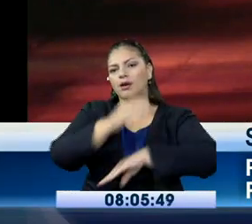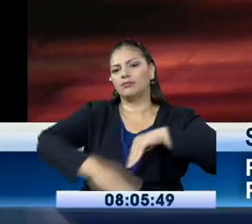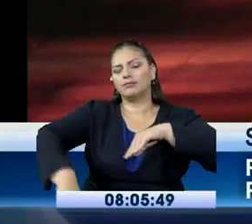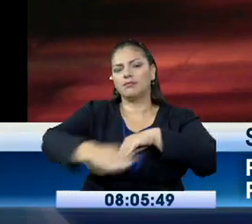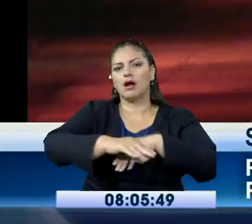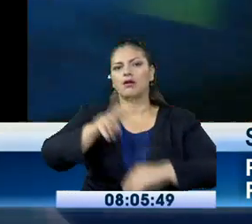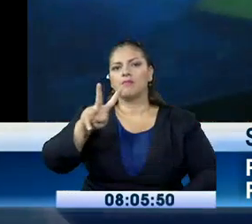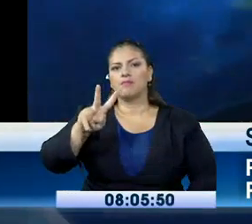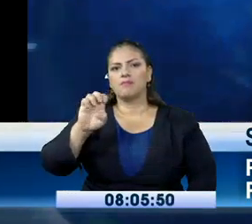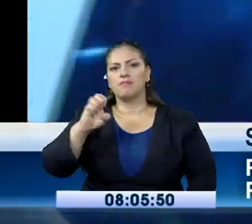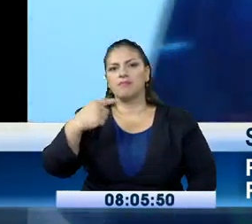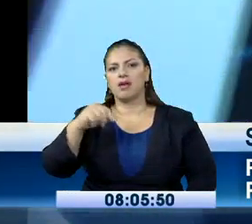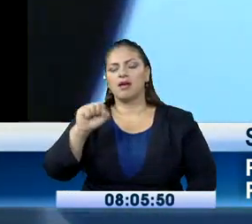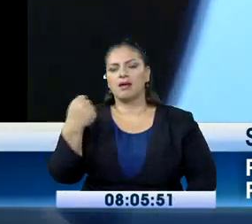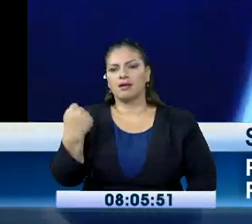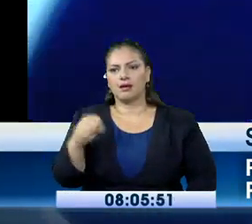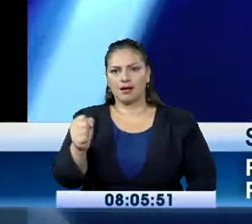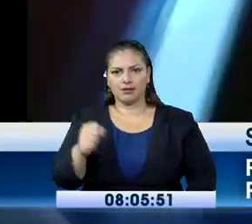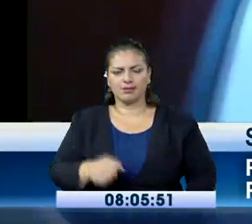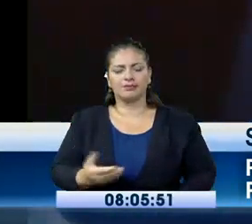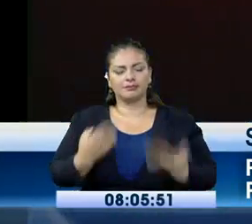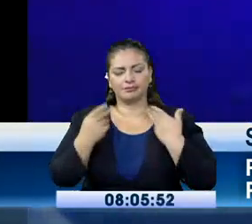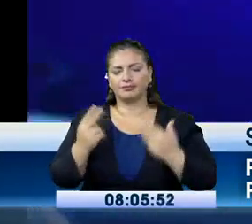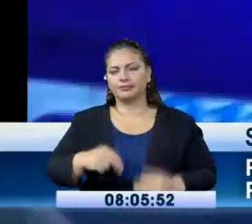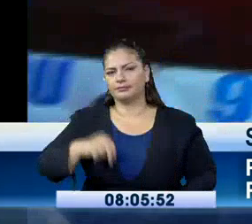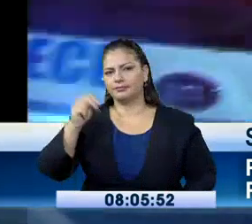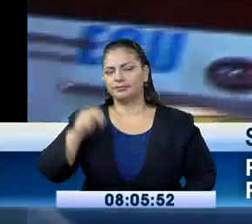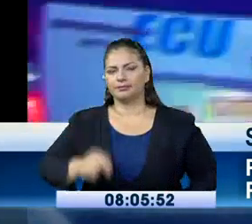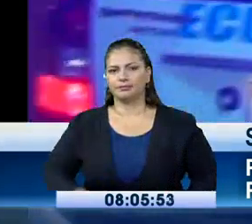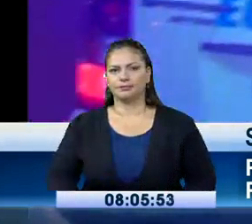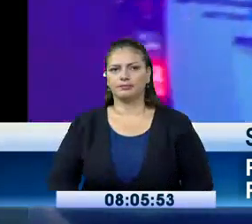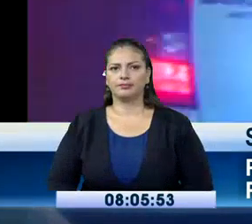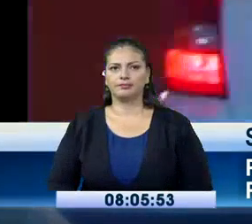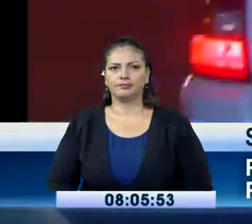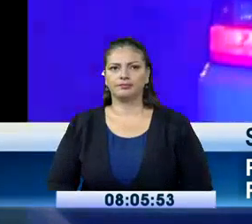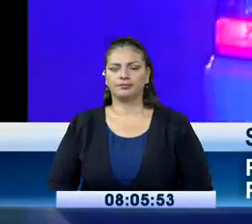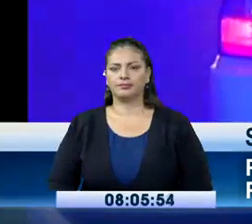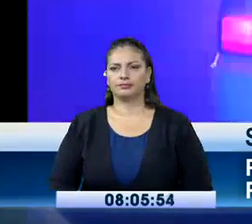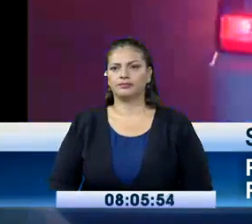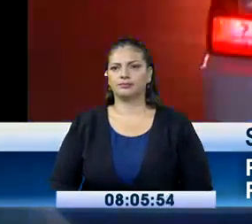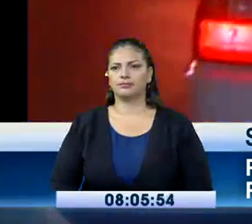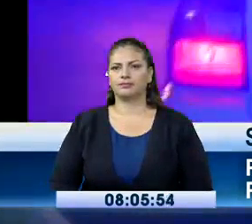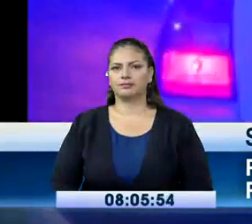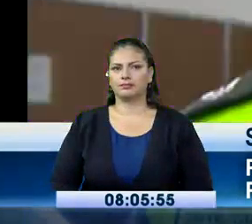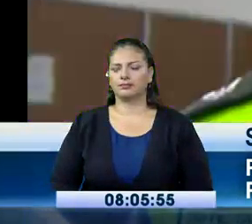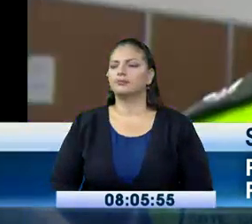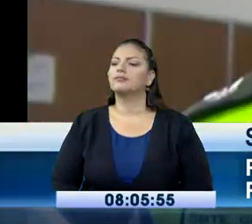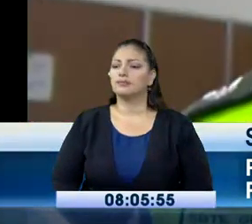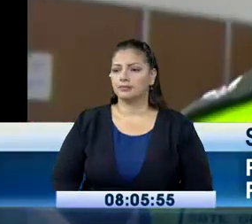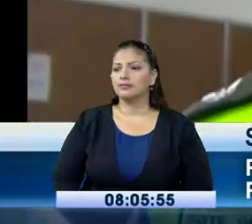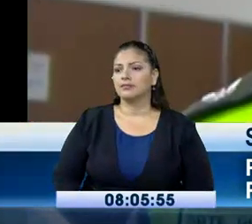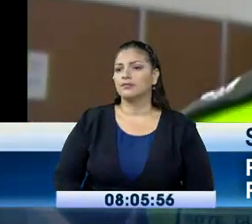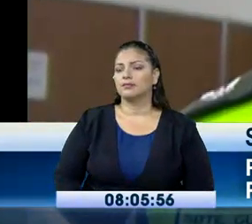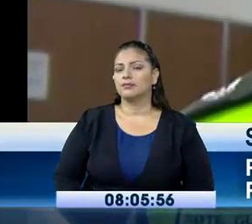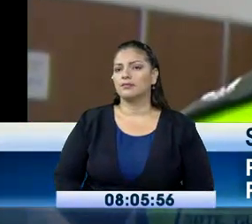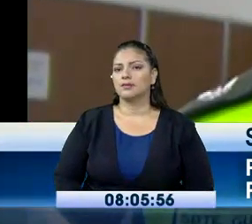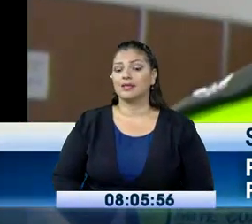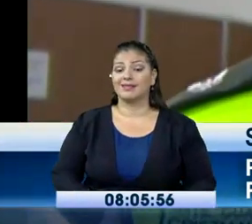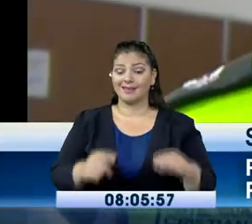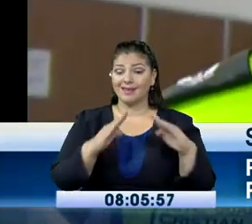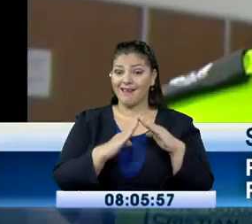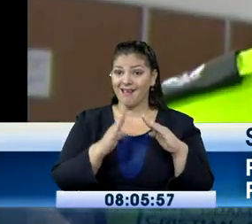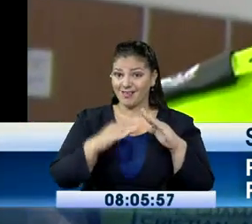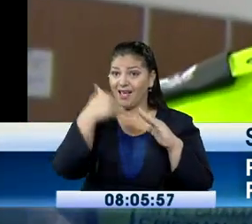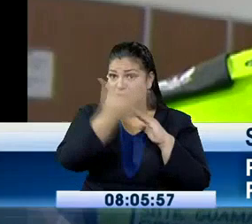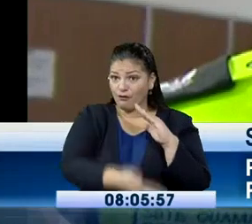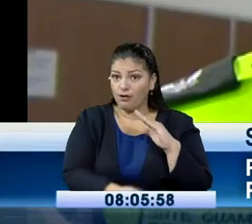en la parroquia Pascuales, al noroeste de Guayaquil. Dicho ciudadano se había encontrado en su domicilio, en la parte